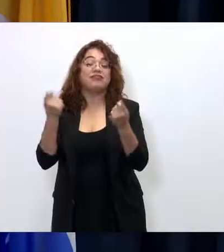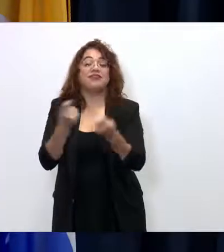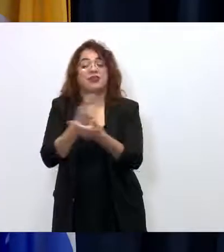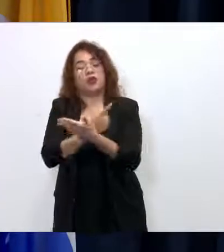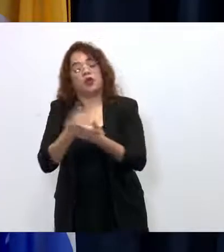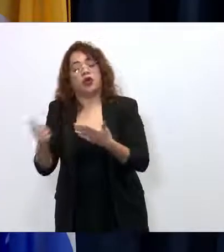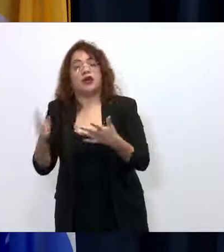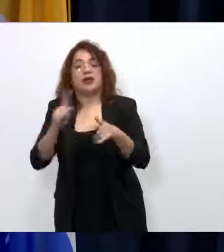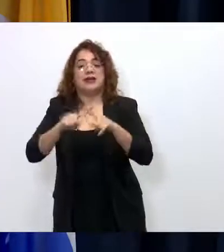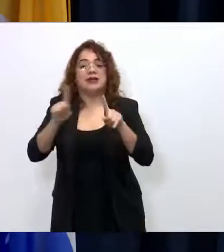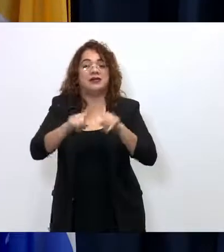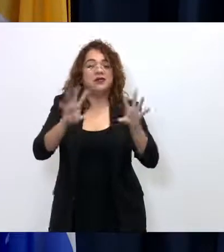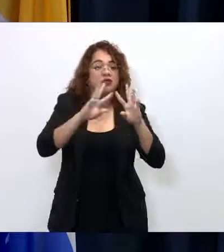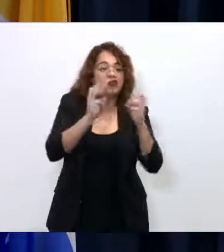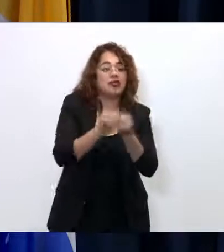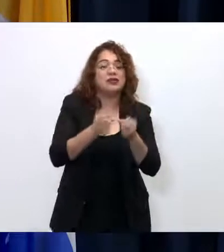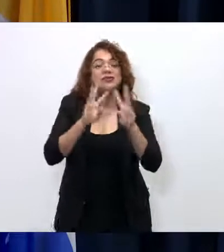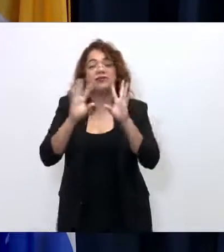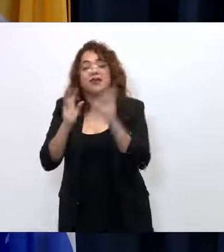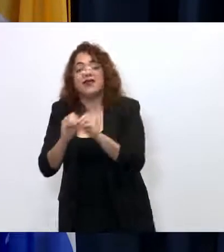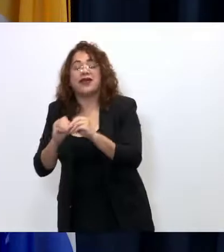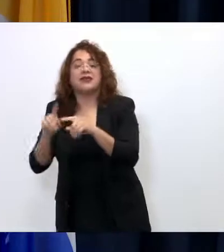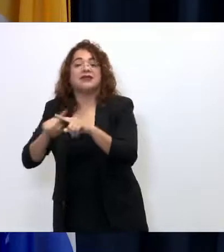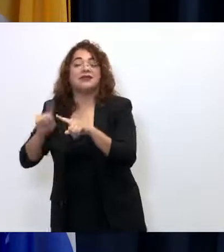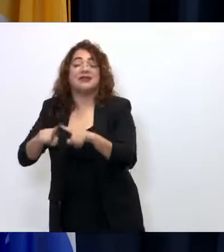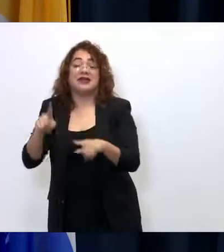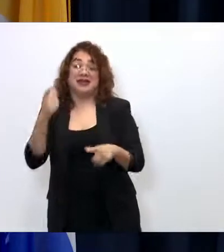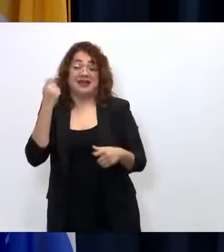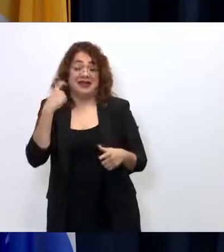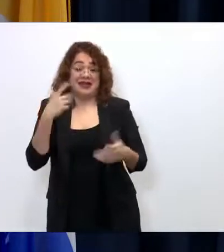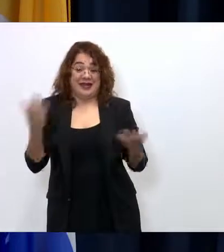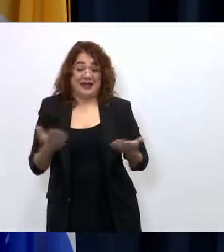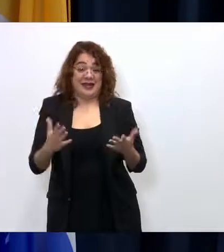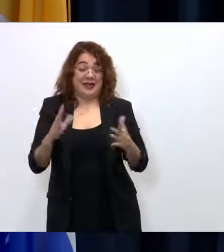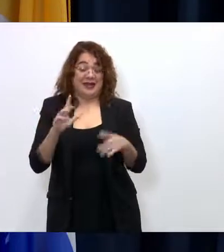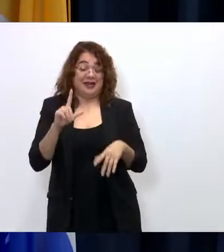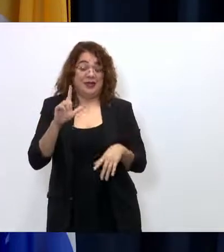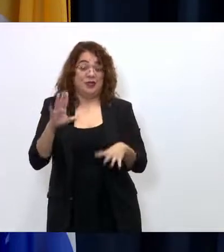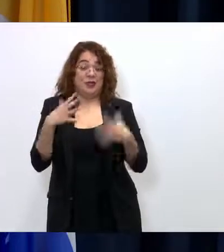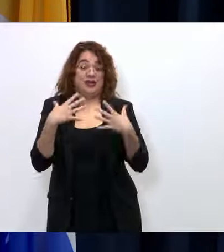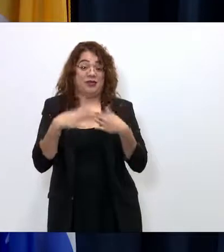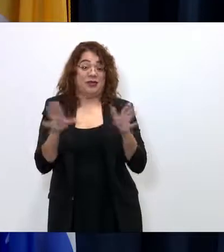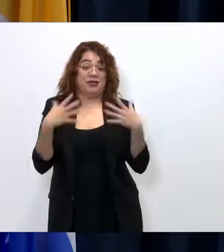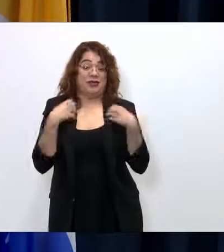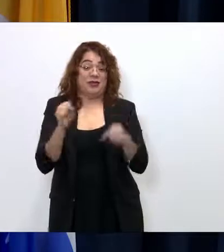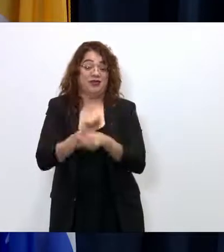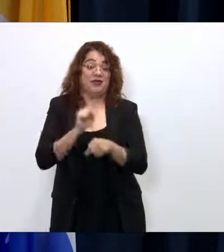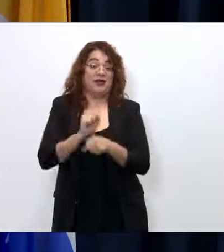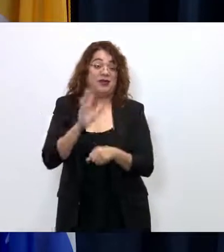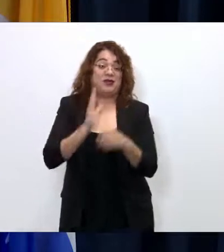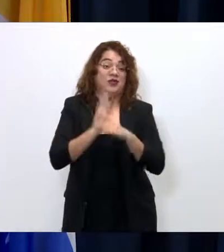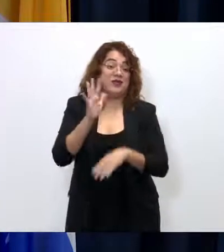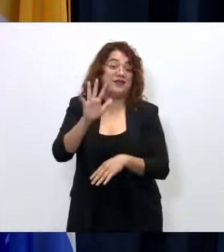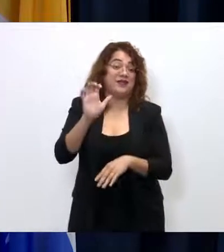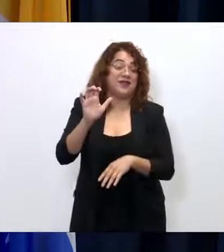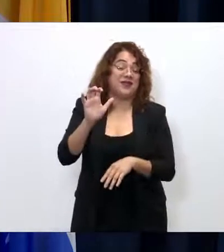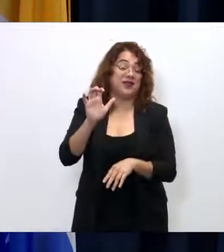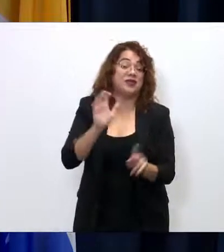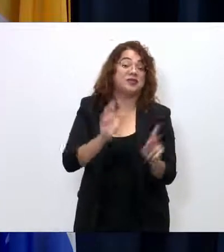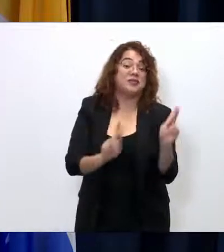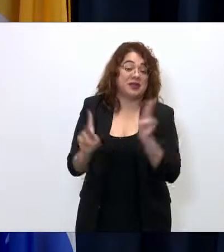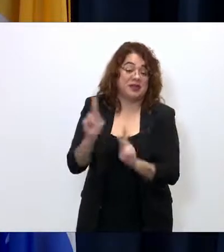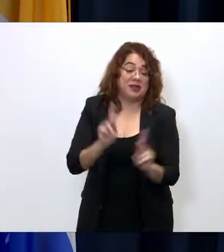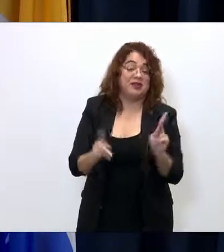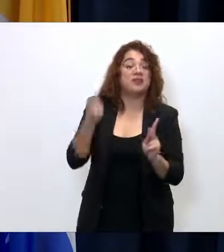500 miembros del personal del Departamento de Salud que están trabajando arduamente para mantener nuestra